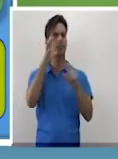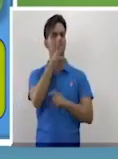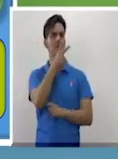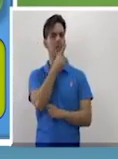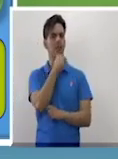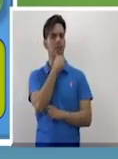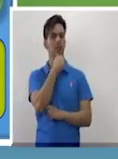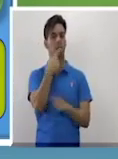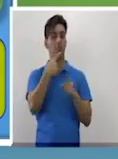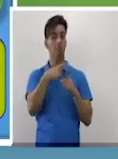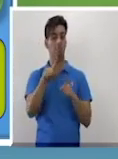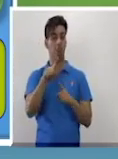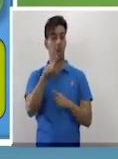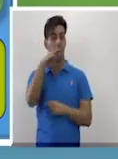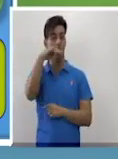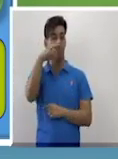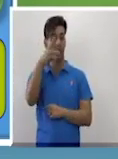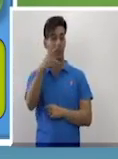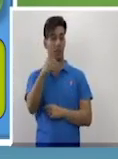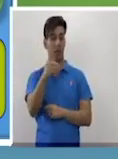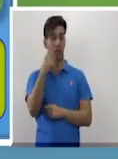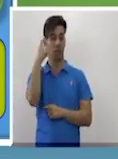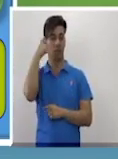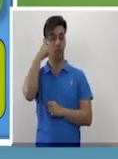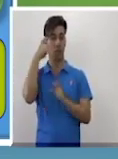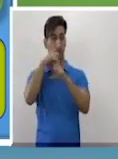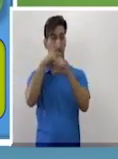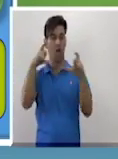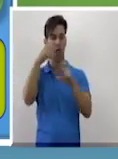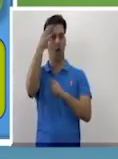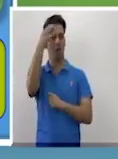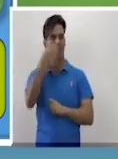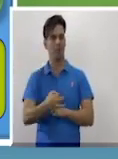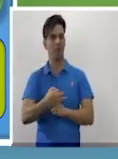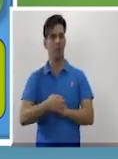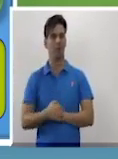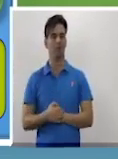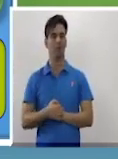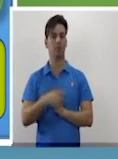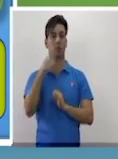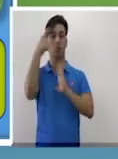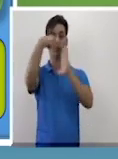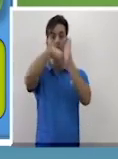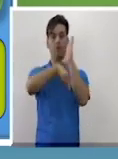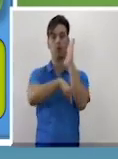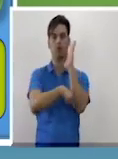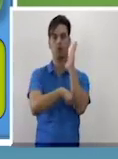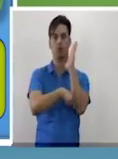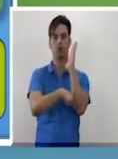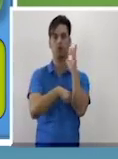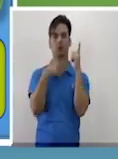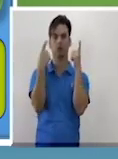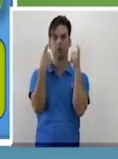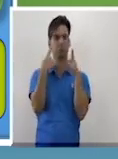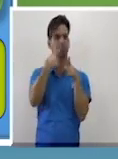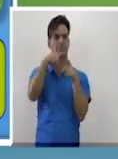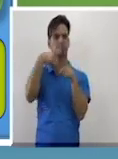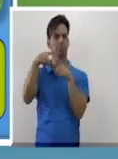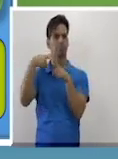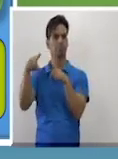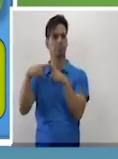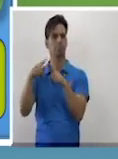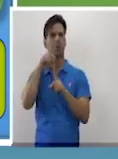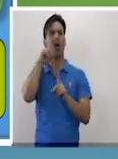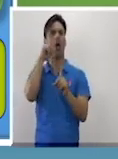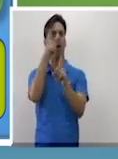son la ciencia de la verdad. Profundiza lo suficiente en cualquier cosa y encontrarás las